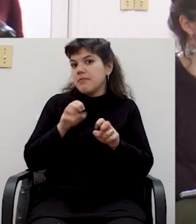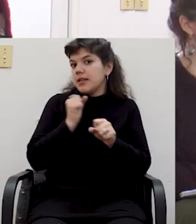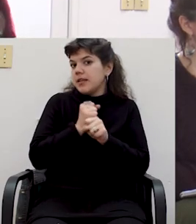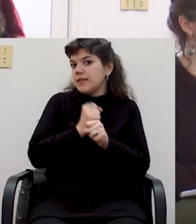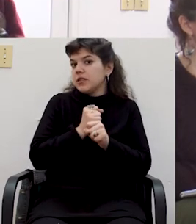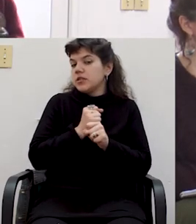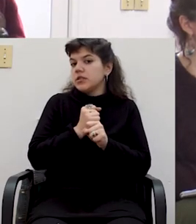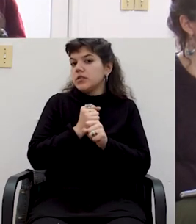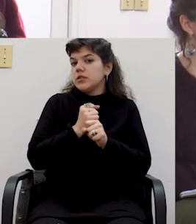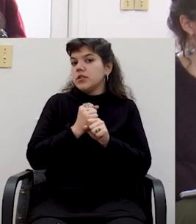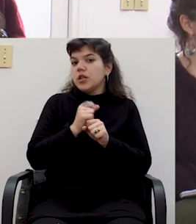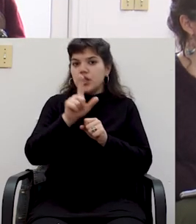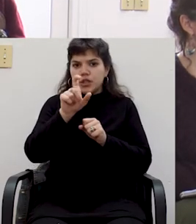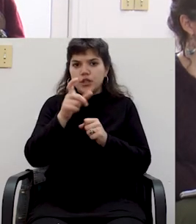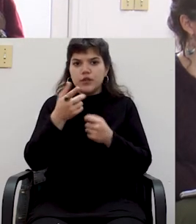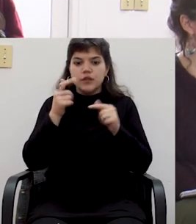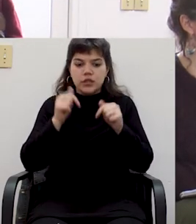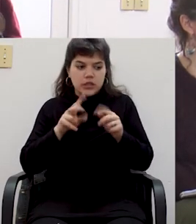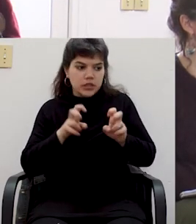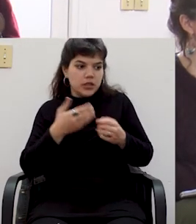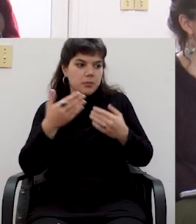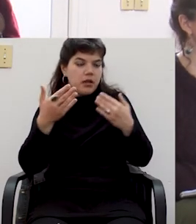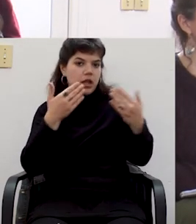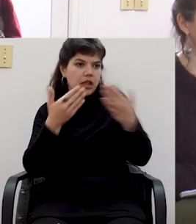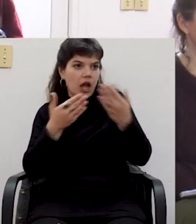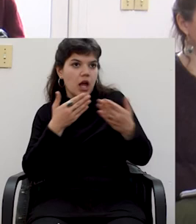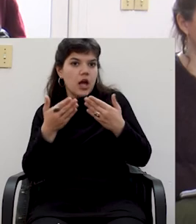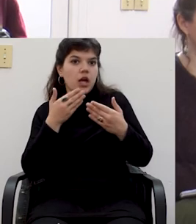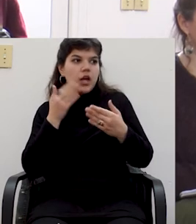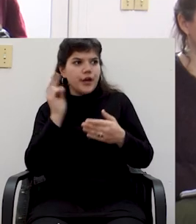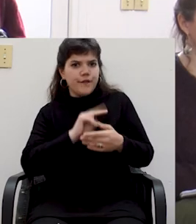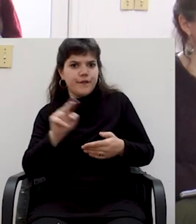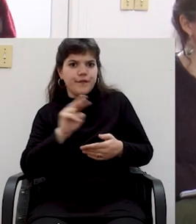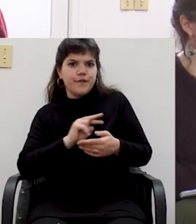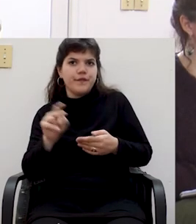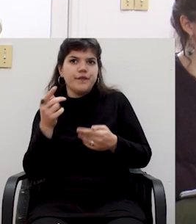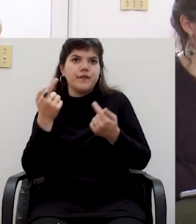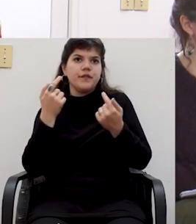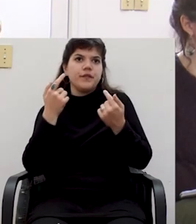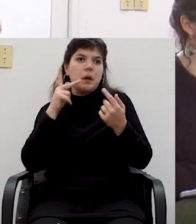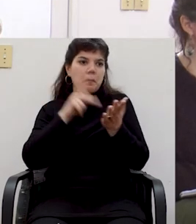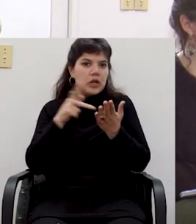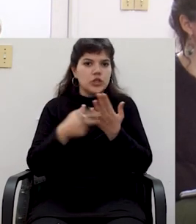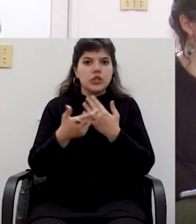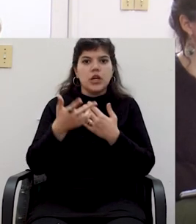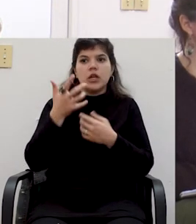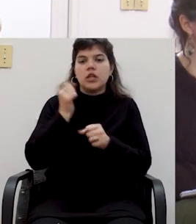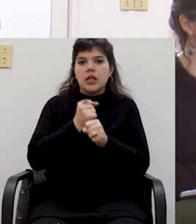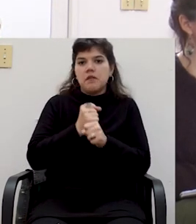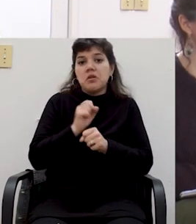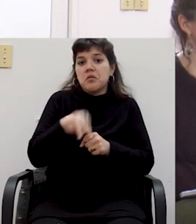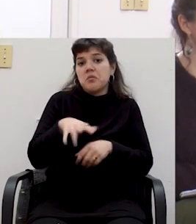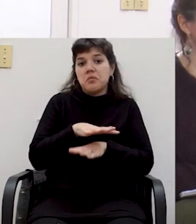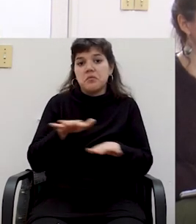duda que tiene que ver con propiciar diálogos permanentes, generar dispositivos y proyectos de trabajo